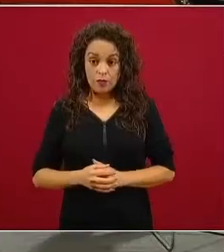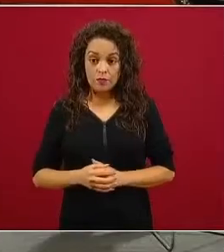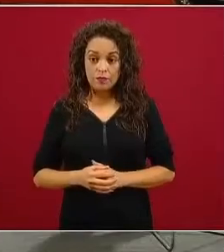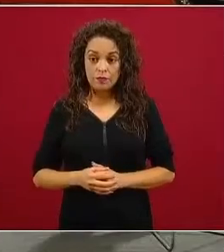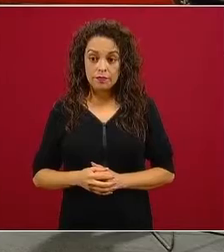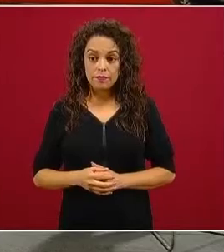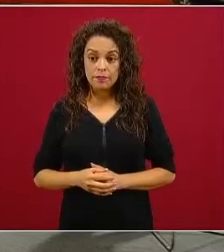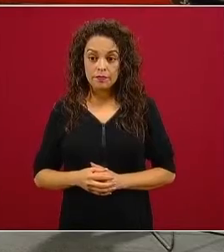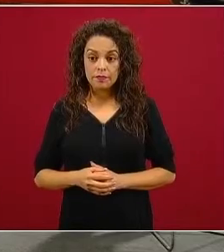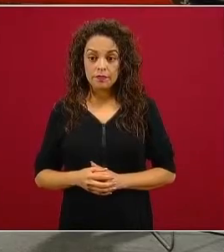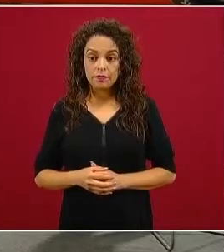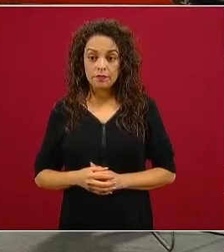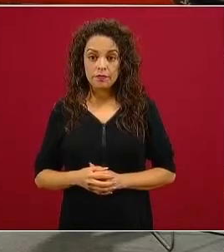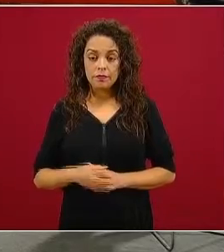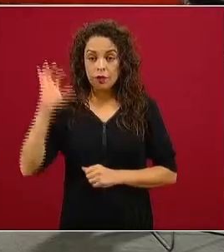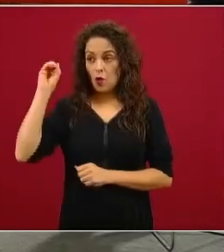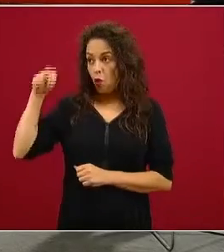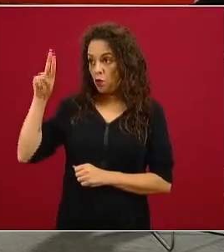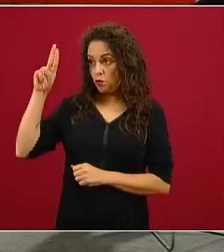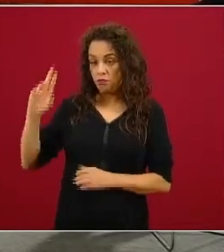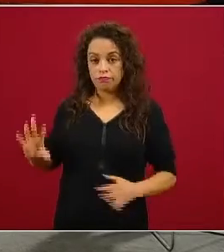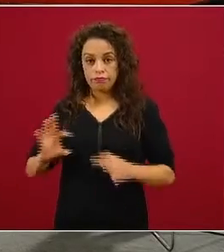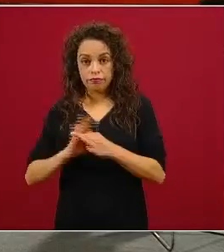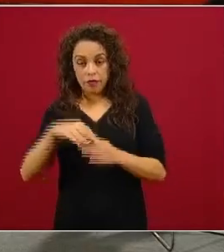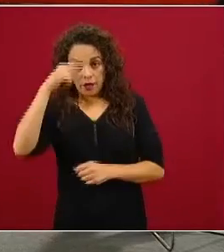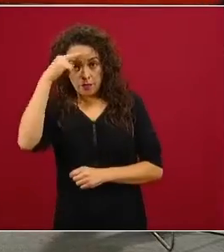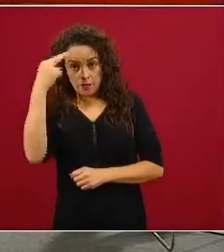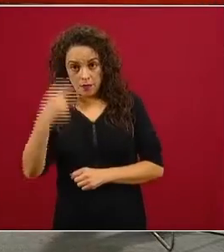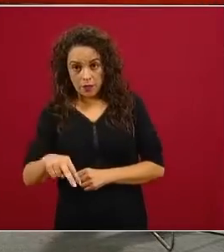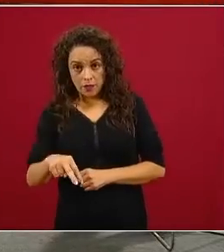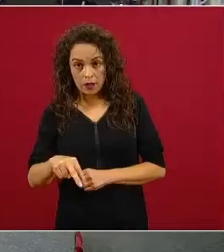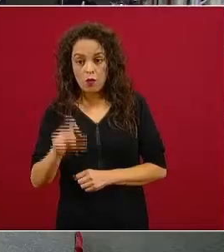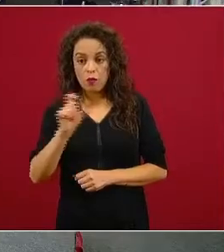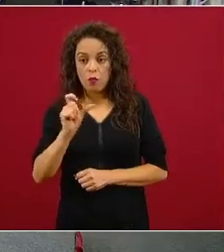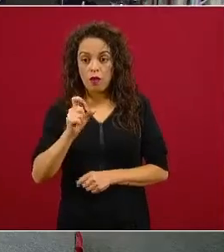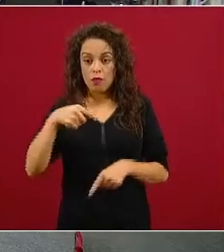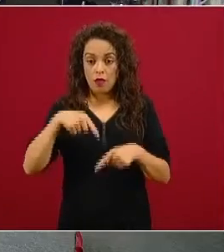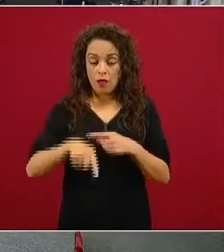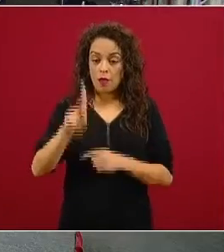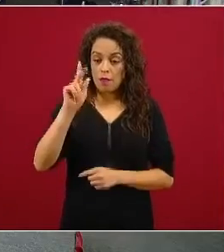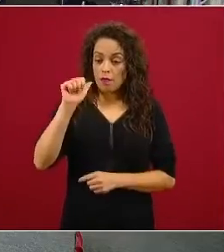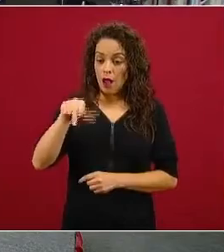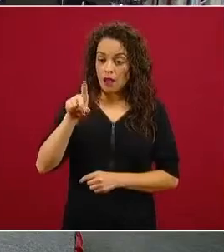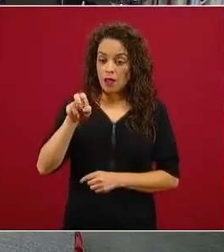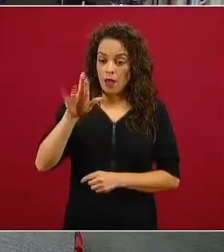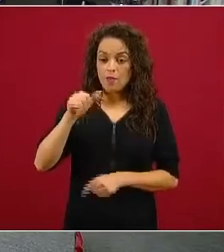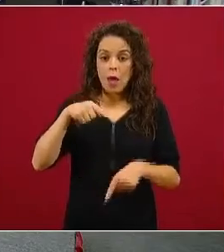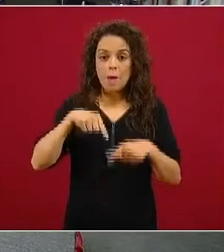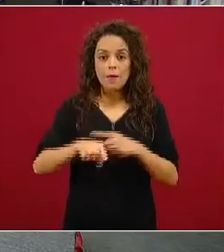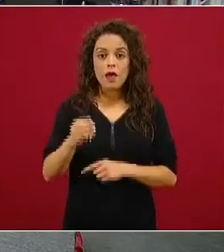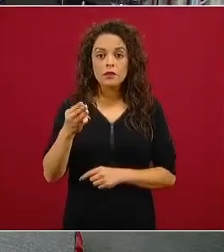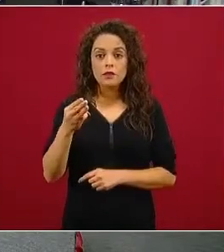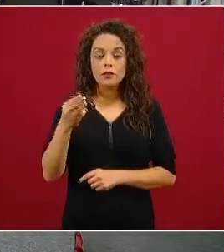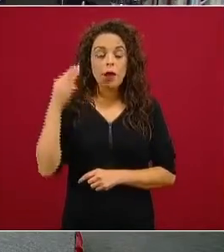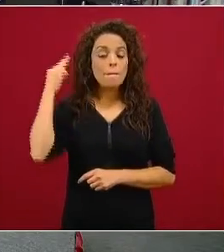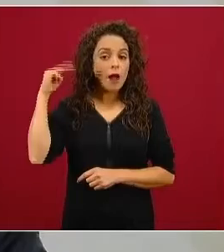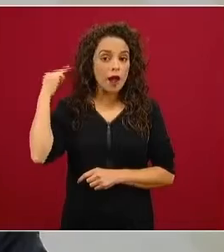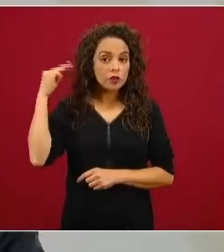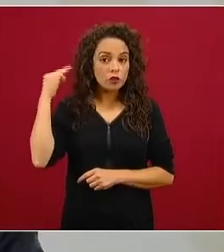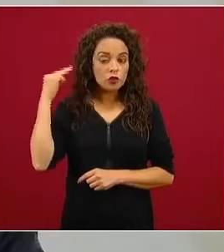¿es verdad? ¿Es una buena fuente? ¿Es una invención? ¿Es un rumor? ¿O es